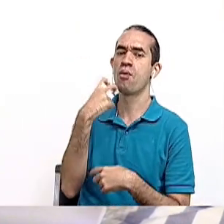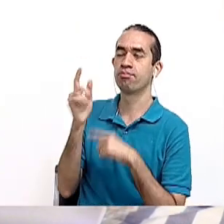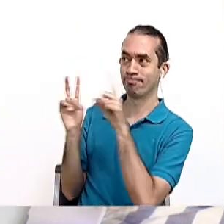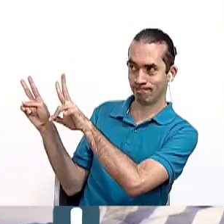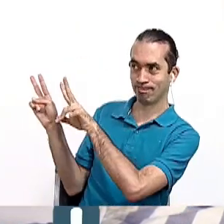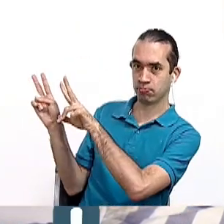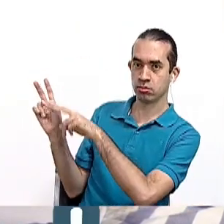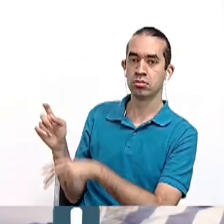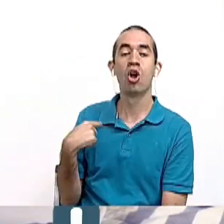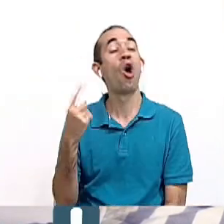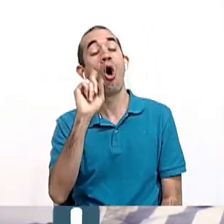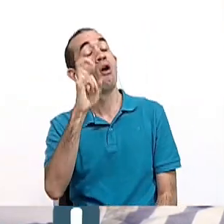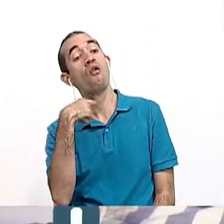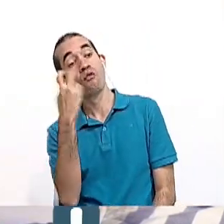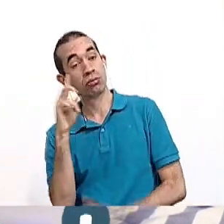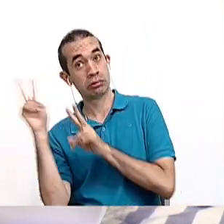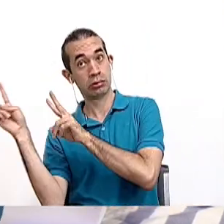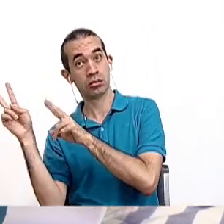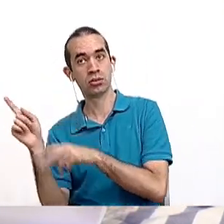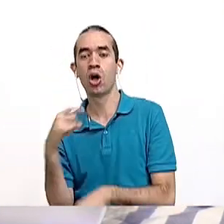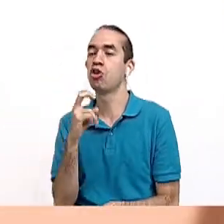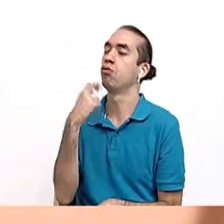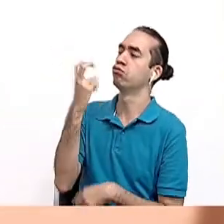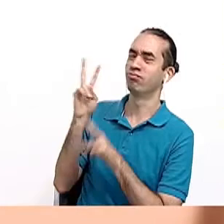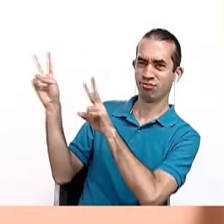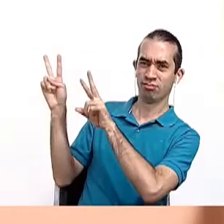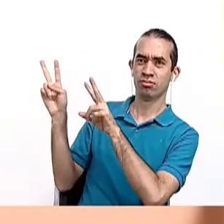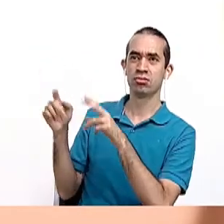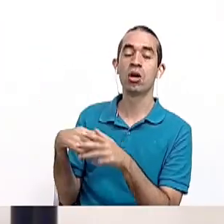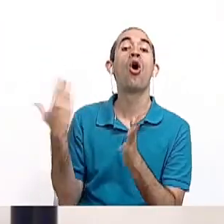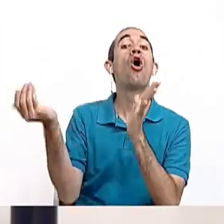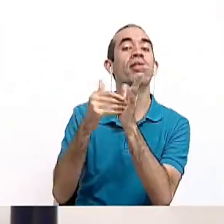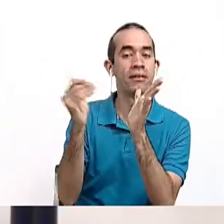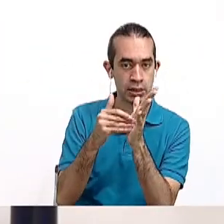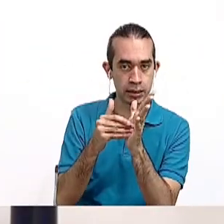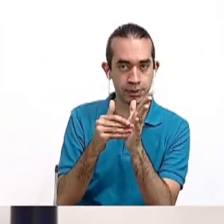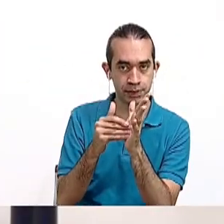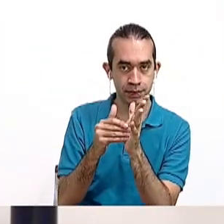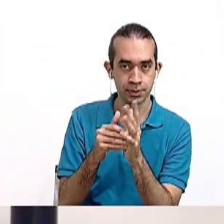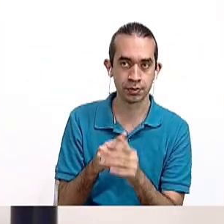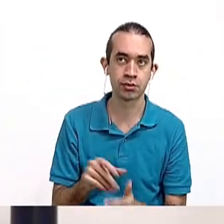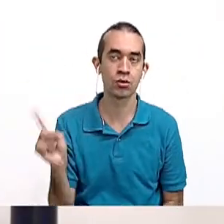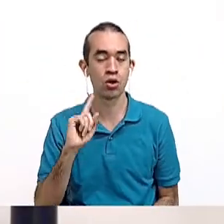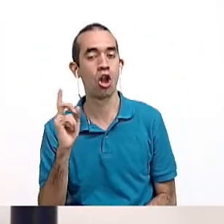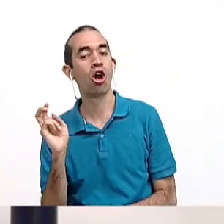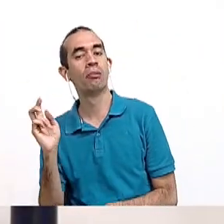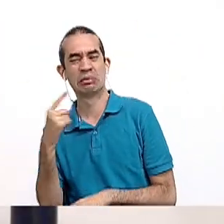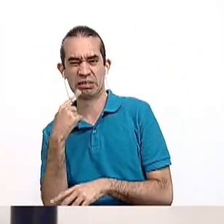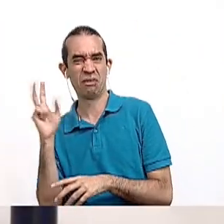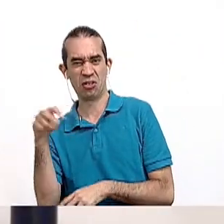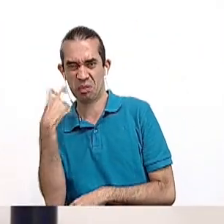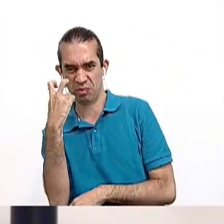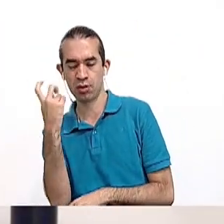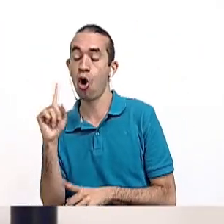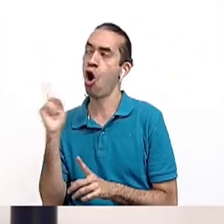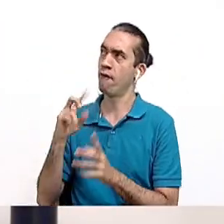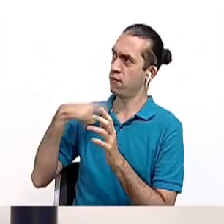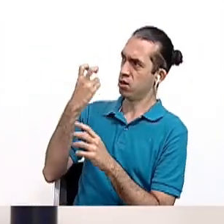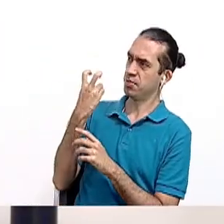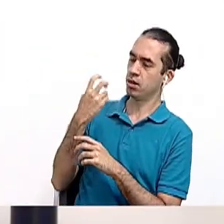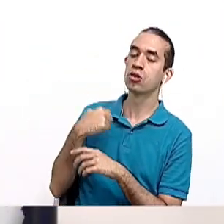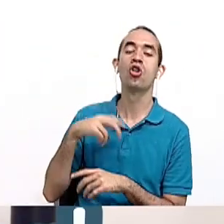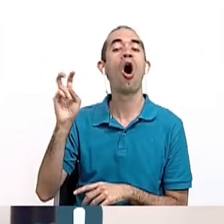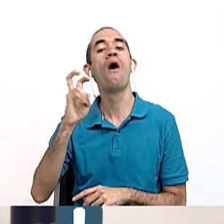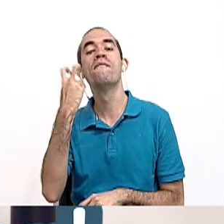otro dijo que es pizza. Y otro que es pizza. Va de nuevo. No es pizza, sino que es pizza. Y otro dijo que